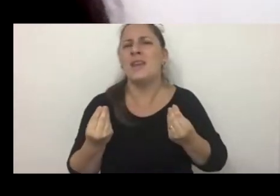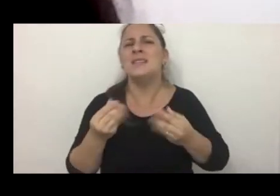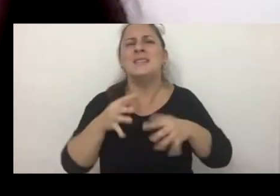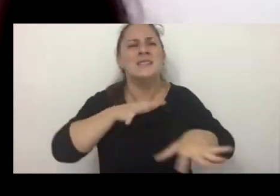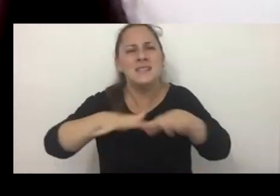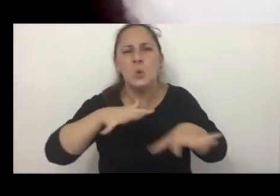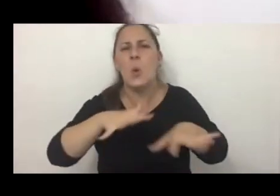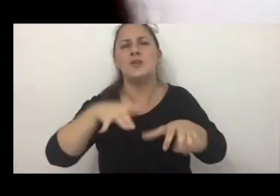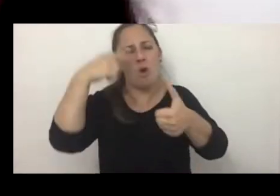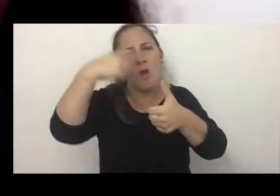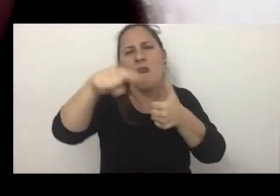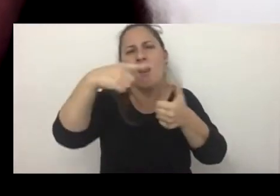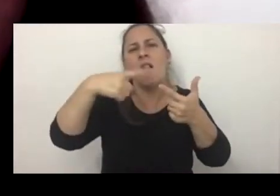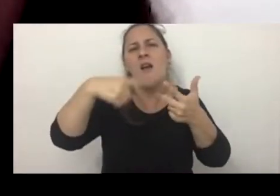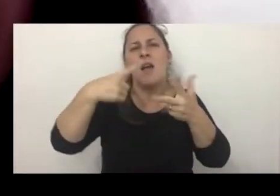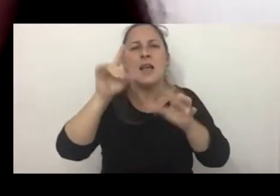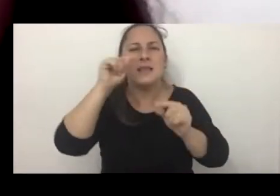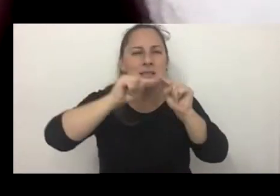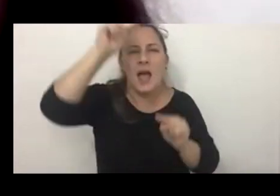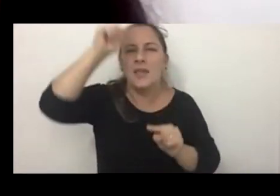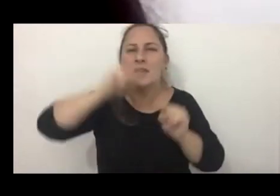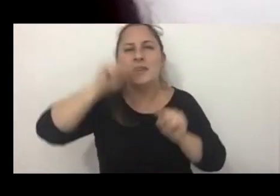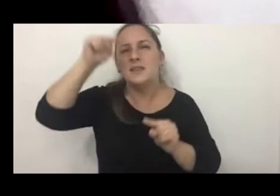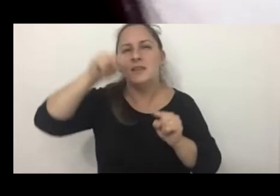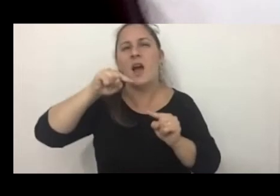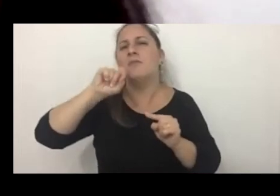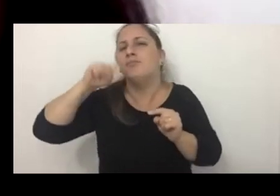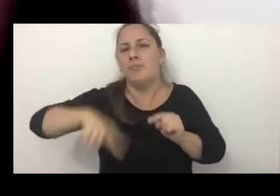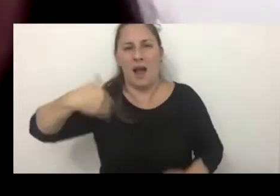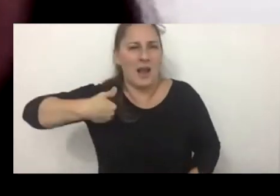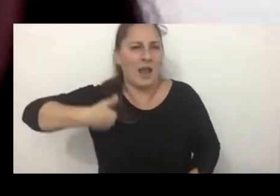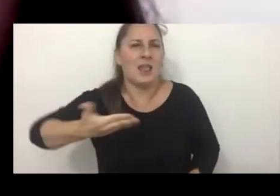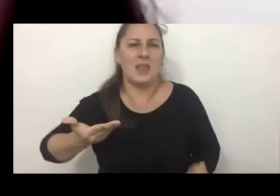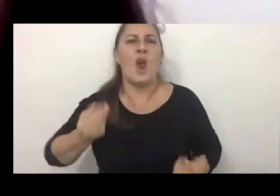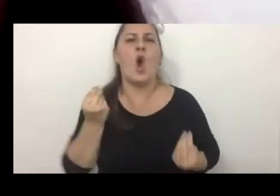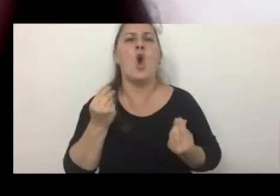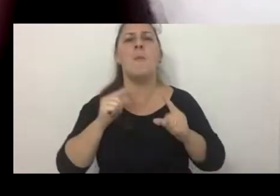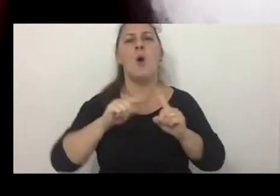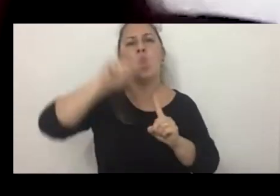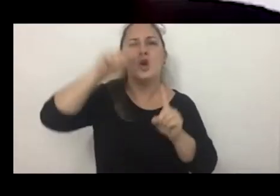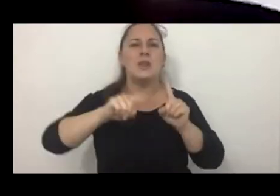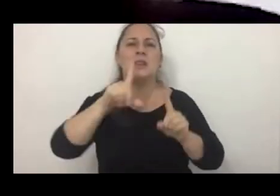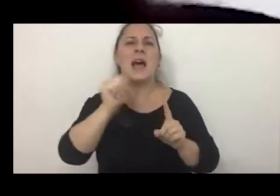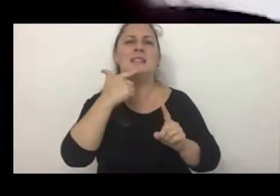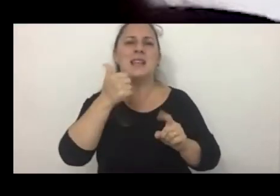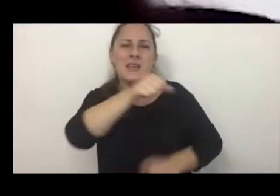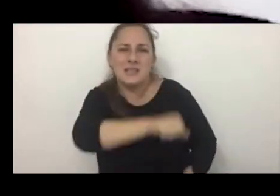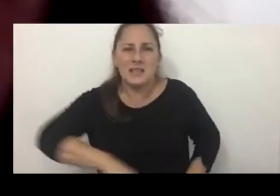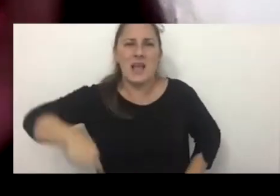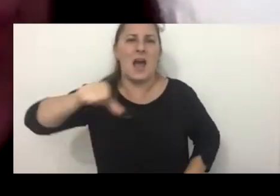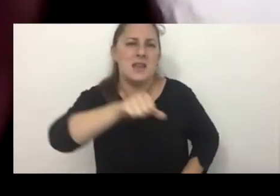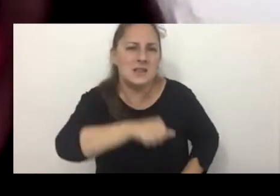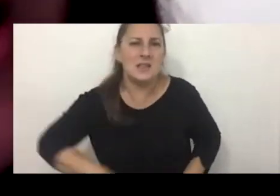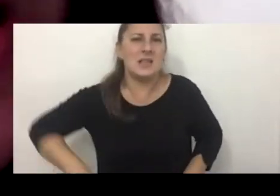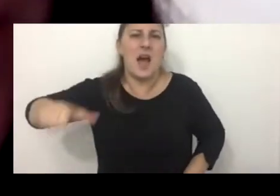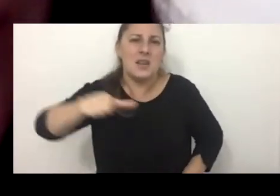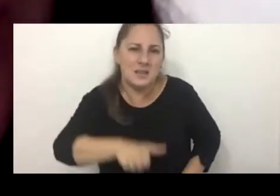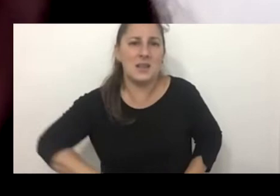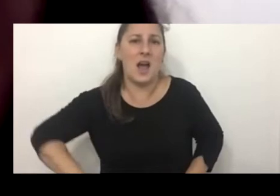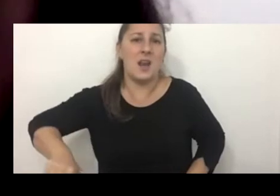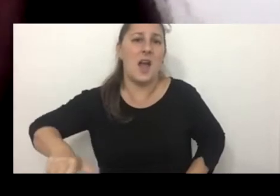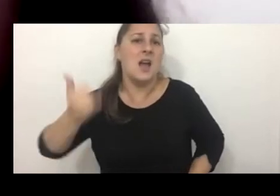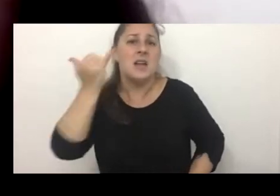lo cual tienen que parir rápido y tengo que darles el alta rápido porque necesito las camas para que vengan atrás. Entonces eso también muchas